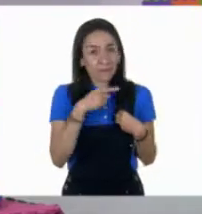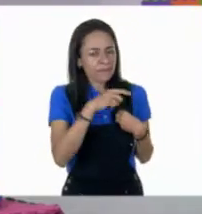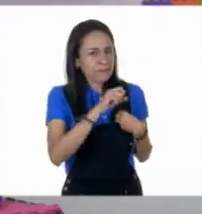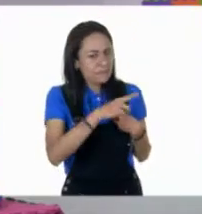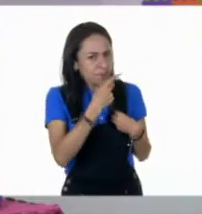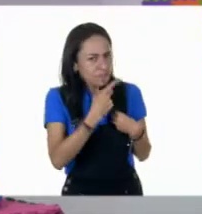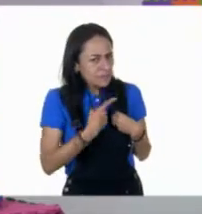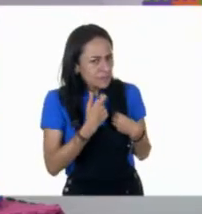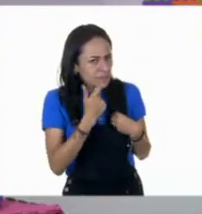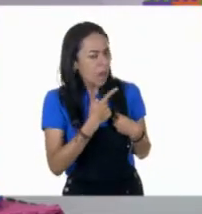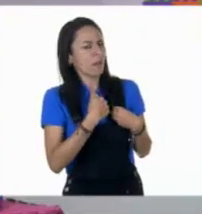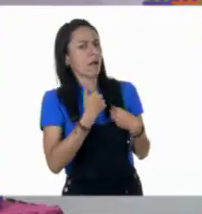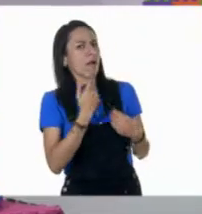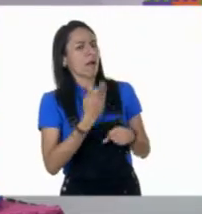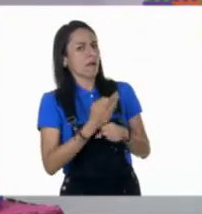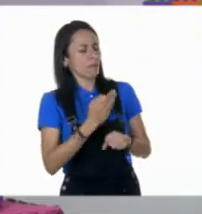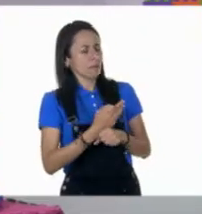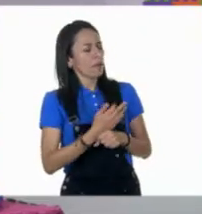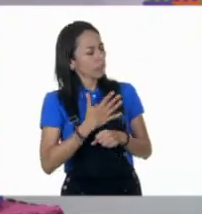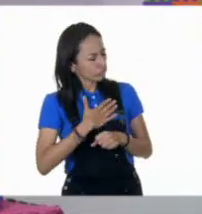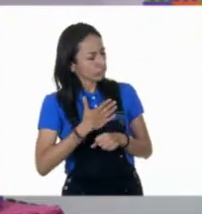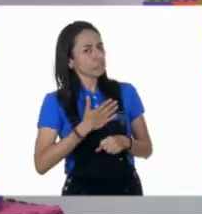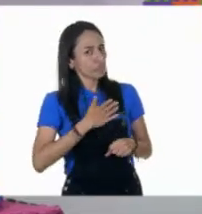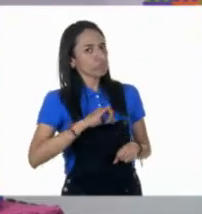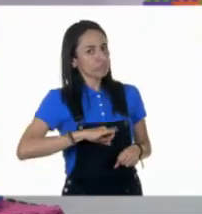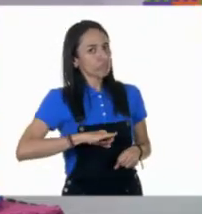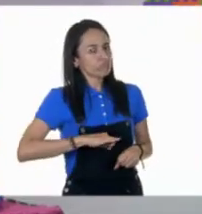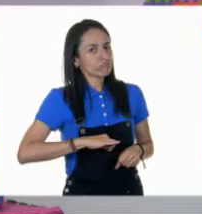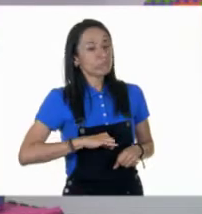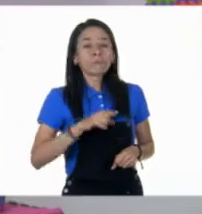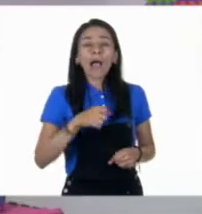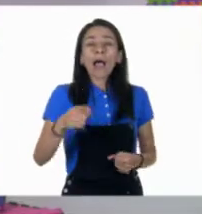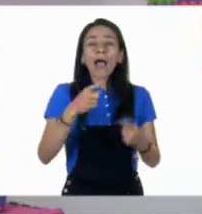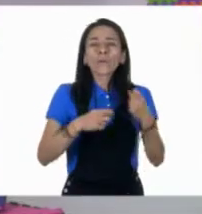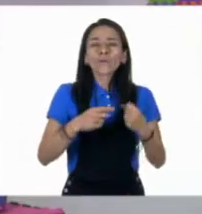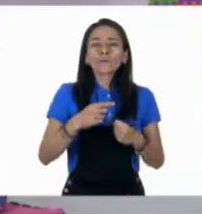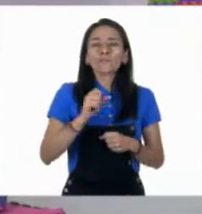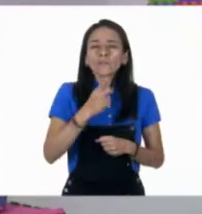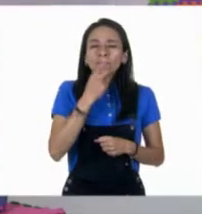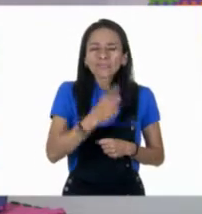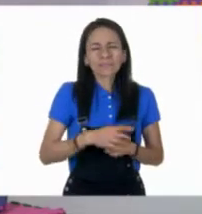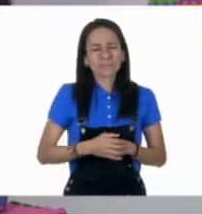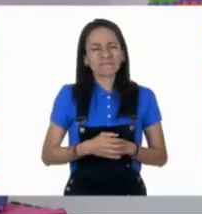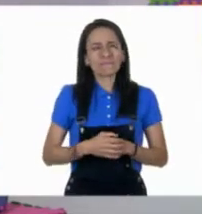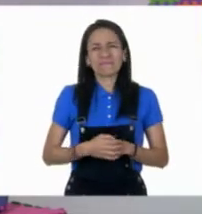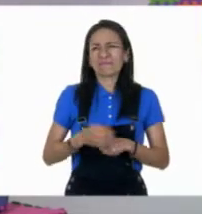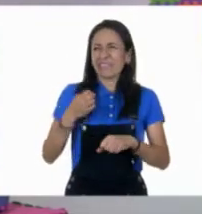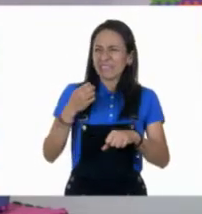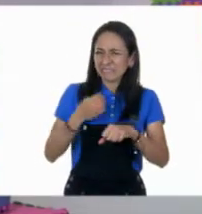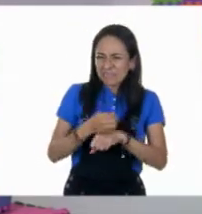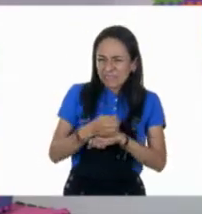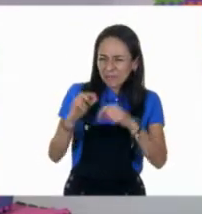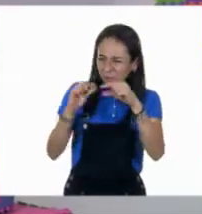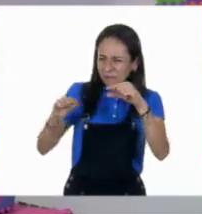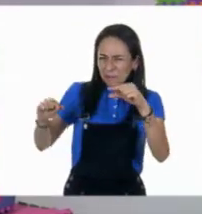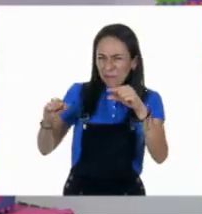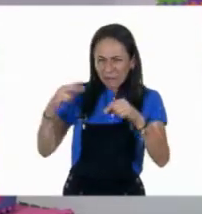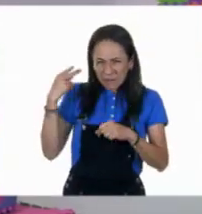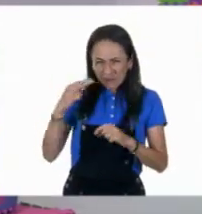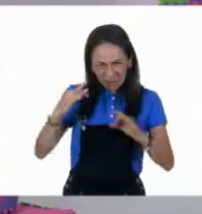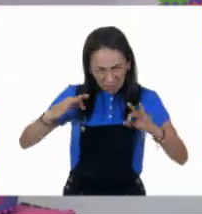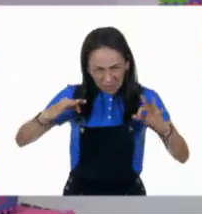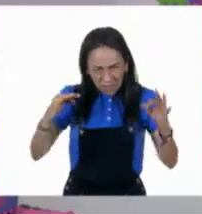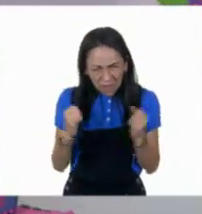vez muchas niñas y niños que escuchan la historia y que dicen, el estado de Veracruz, frío, pero allá hace mucho calor.